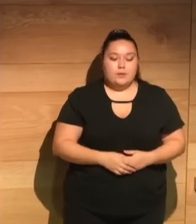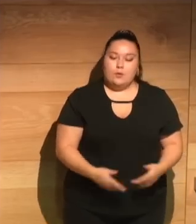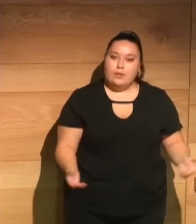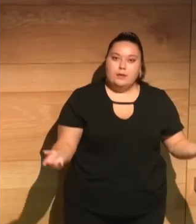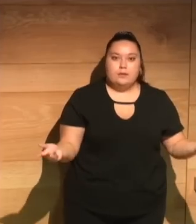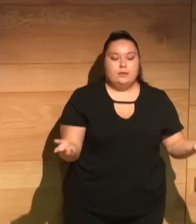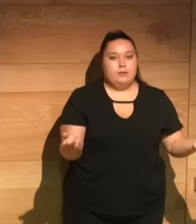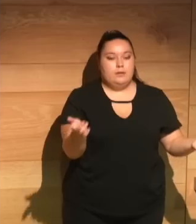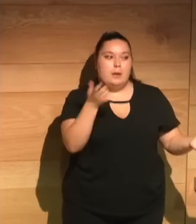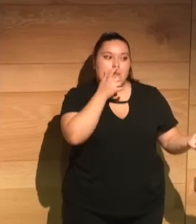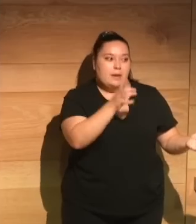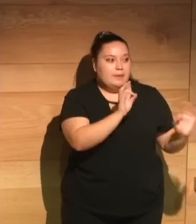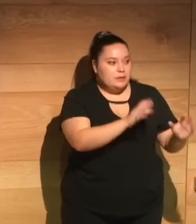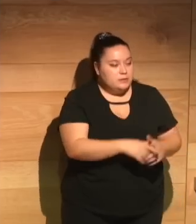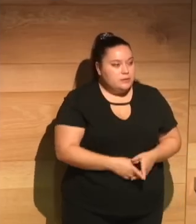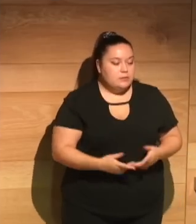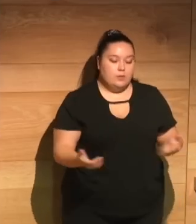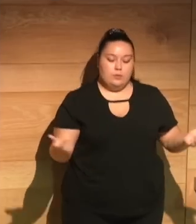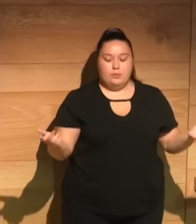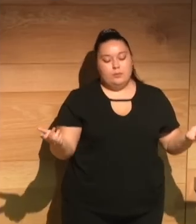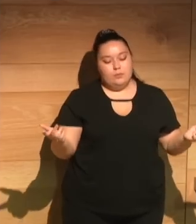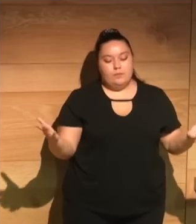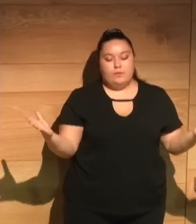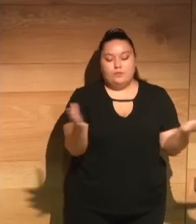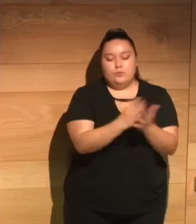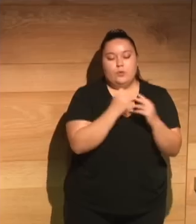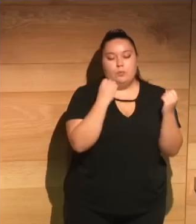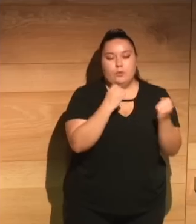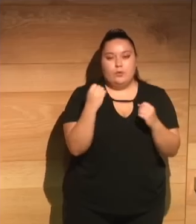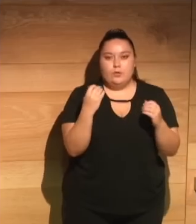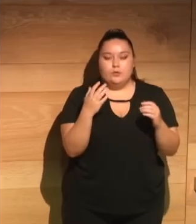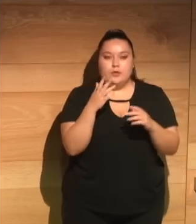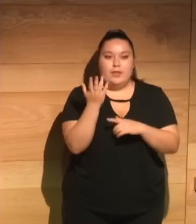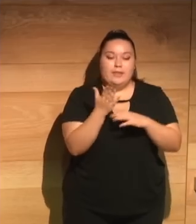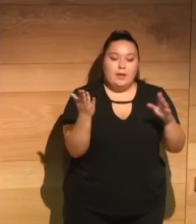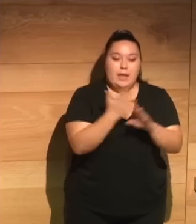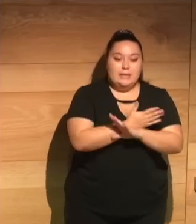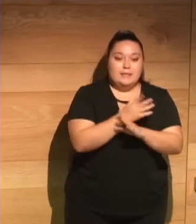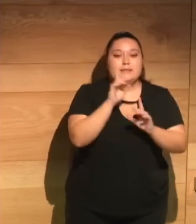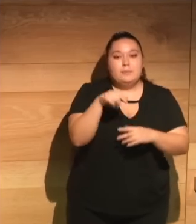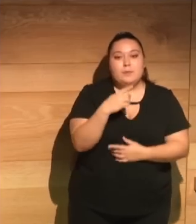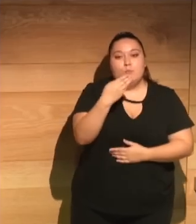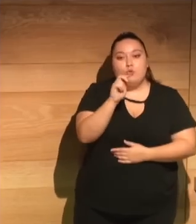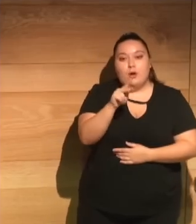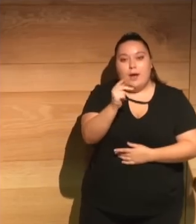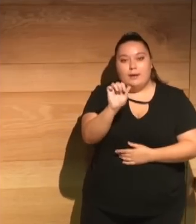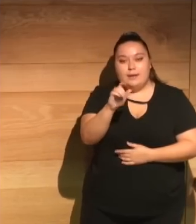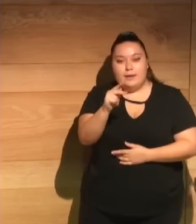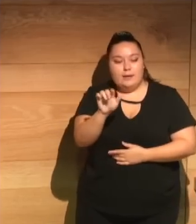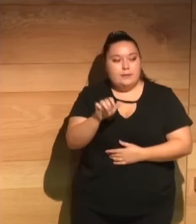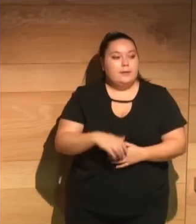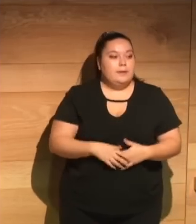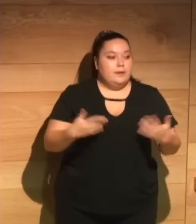desagradabilísimo. Es tan propio eso de otros podcasts que no son estos. No vamos a llamar Todopoderosos antes del cine y el bucaque a este programa. Se